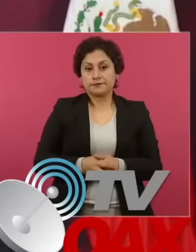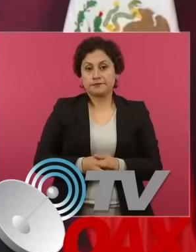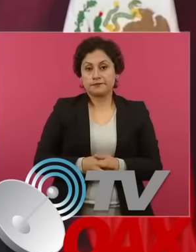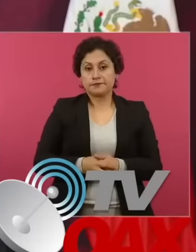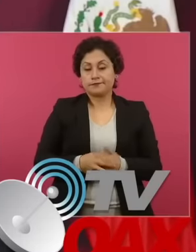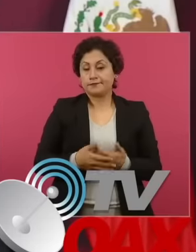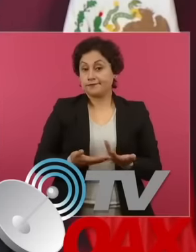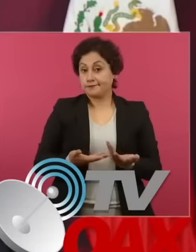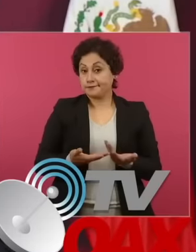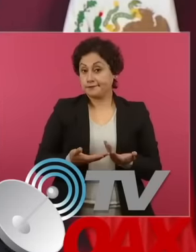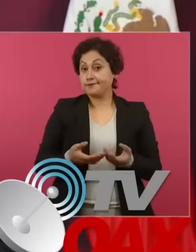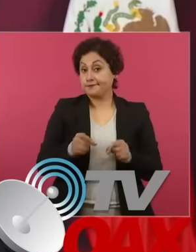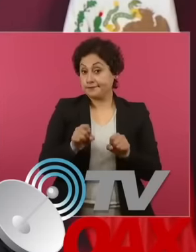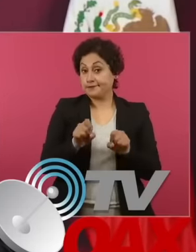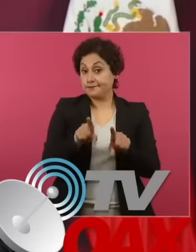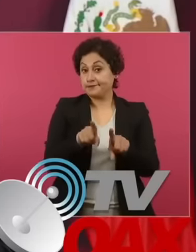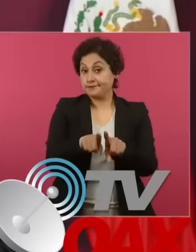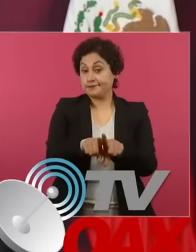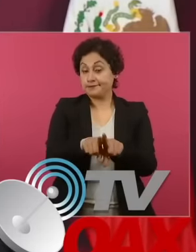Porque son